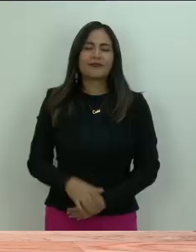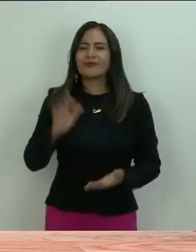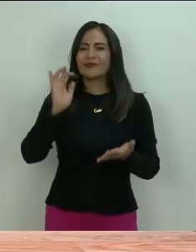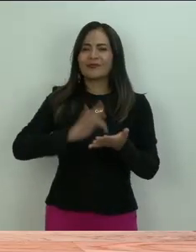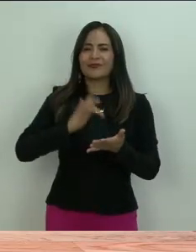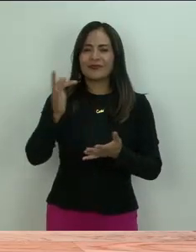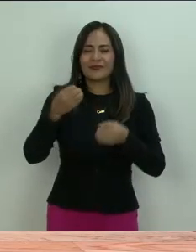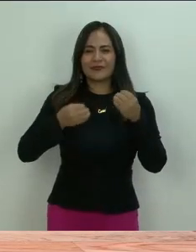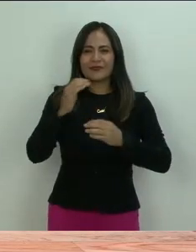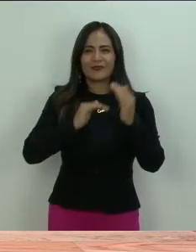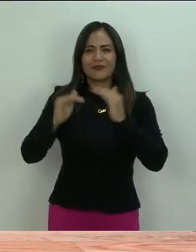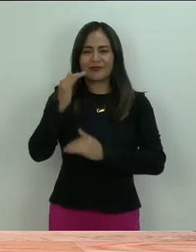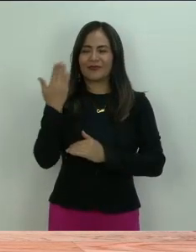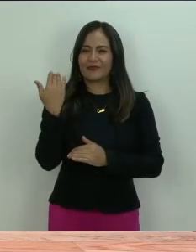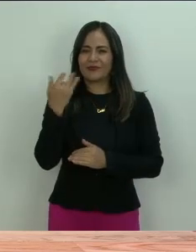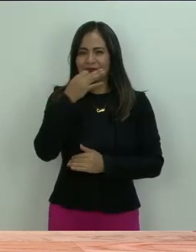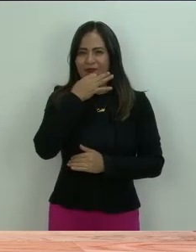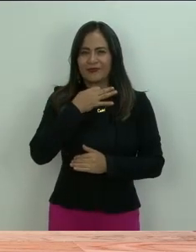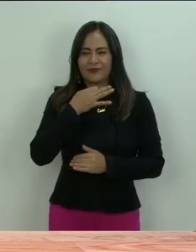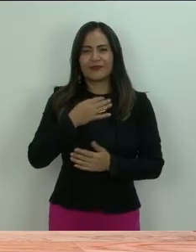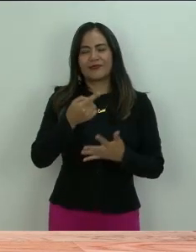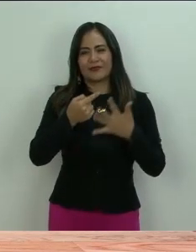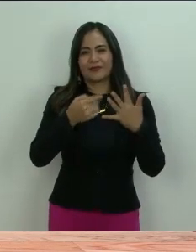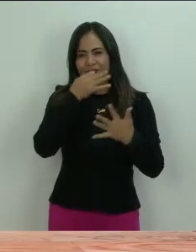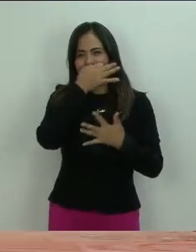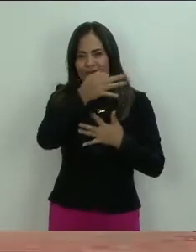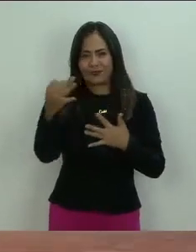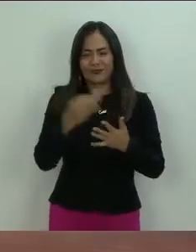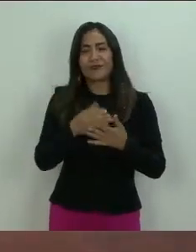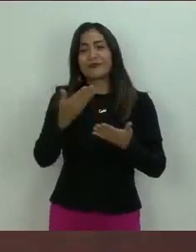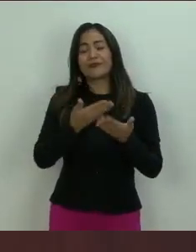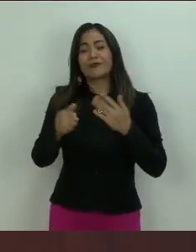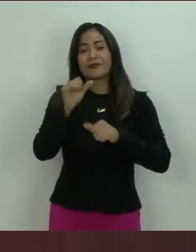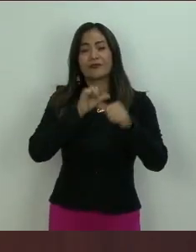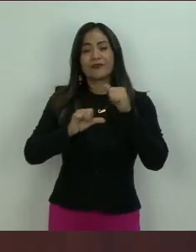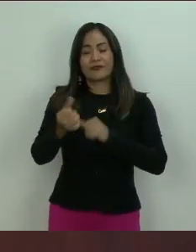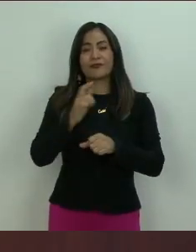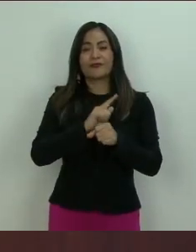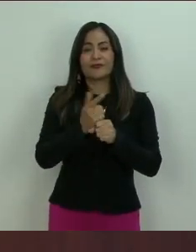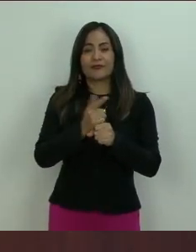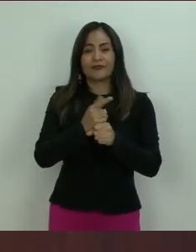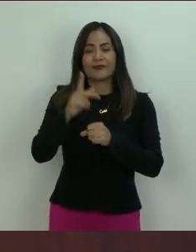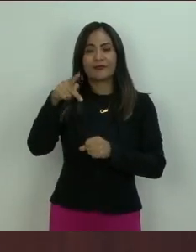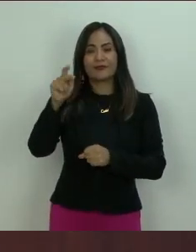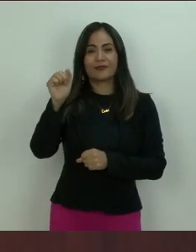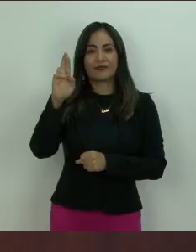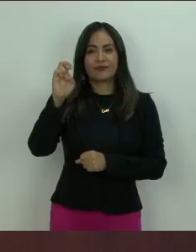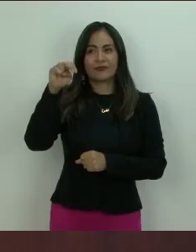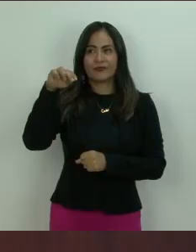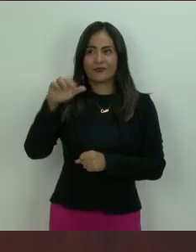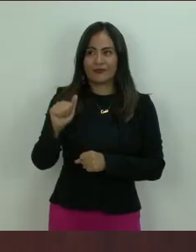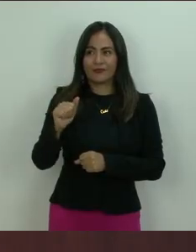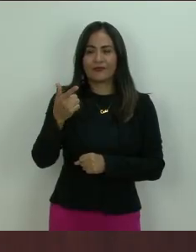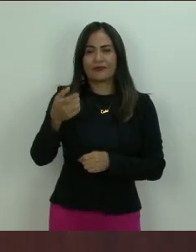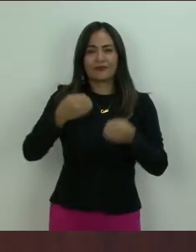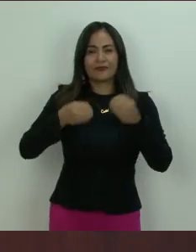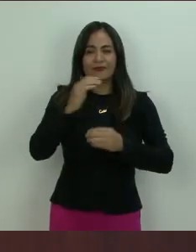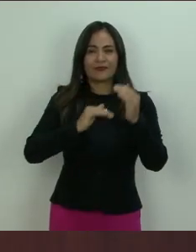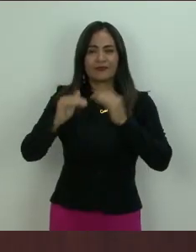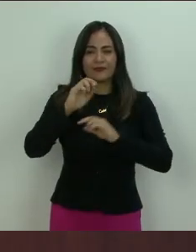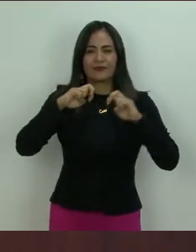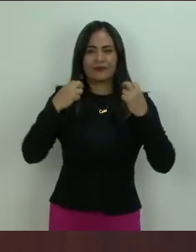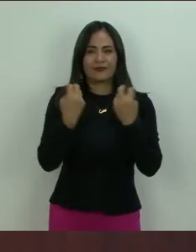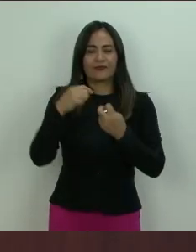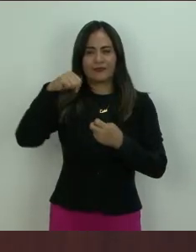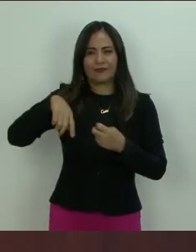Gracias, magistrado, por sus palabras. A continuación, cedo el uso de la voz a la licenciada Karina Salgado Lunar, magistrada integrante